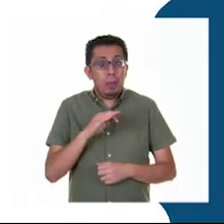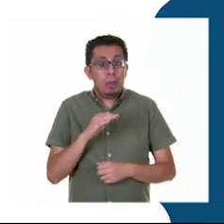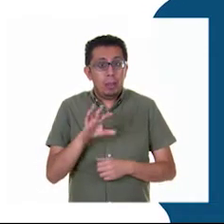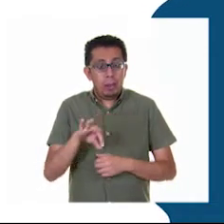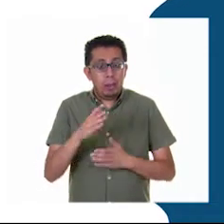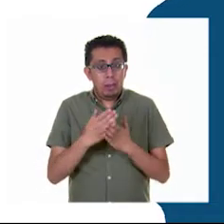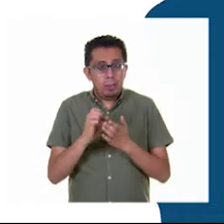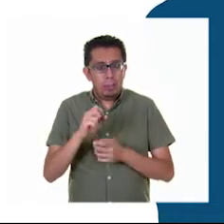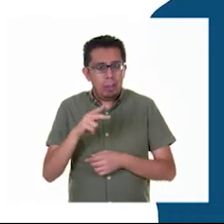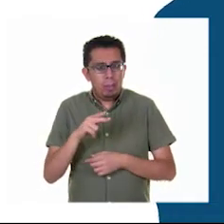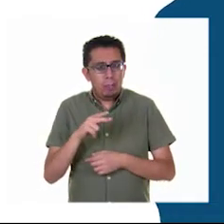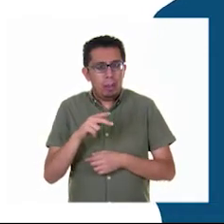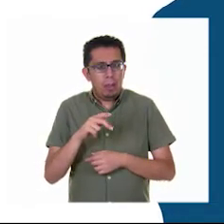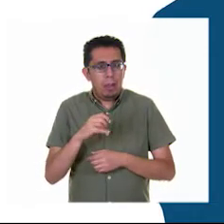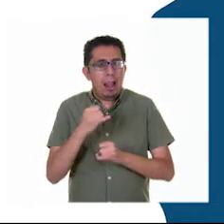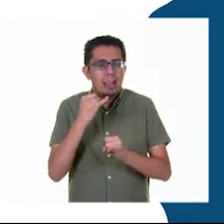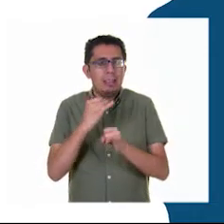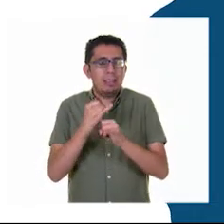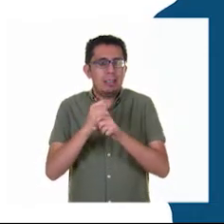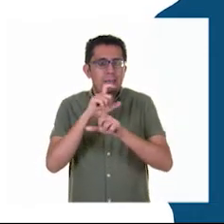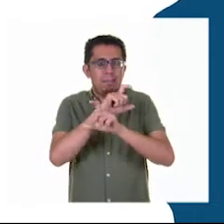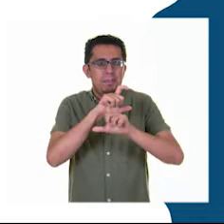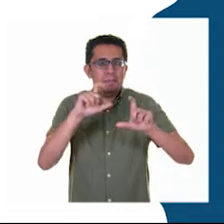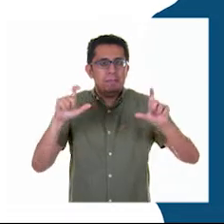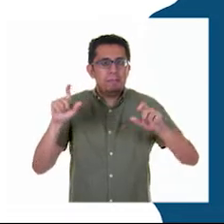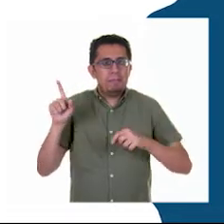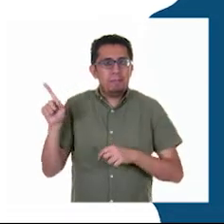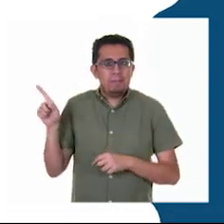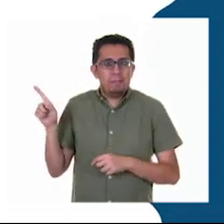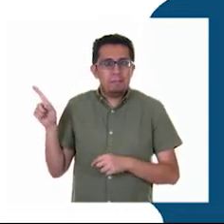los libros de texto en la página